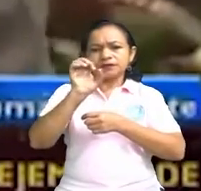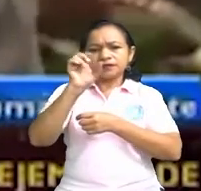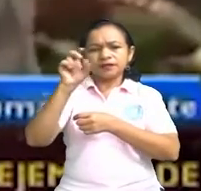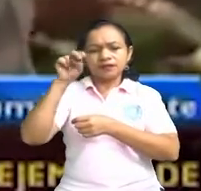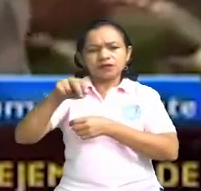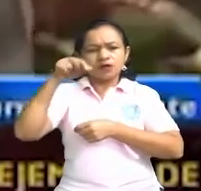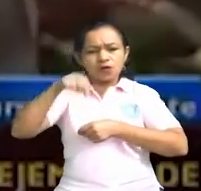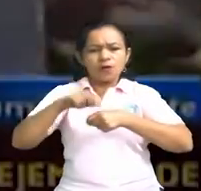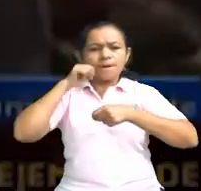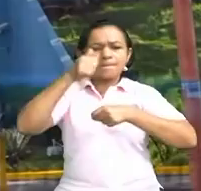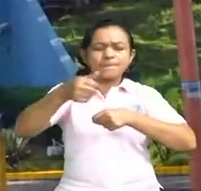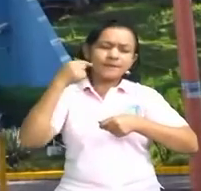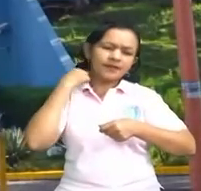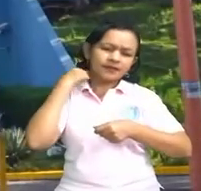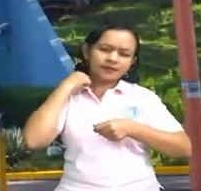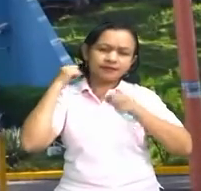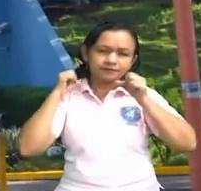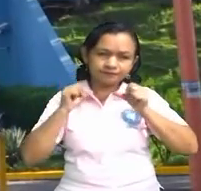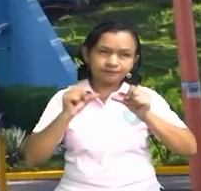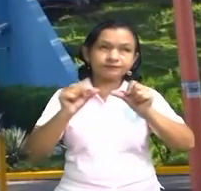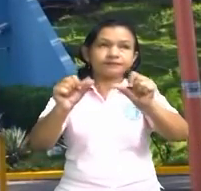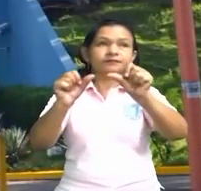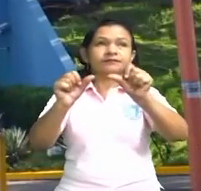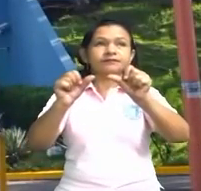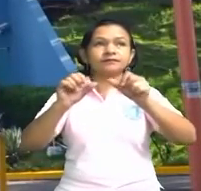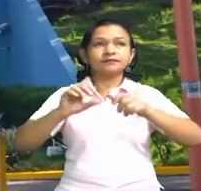hoy, mañana y siempre.